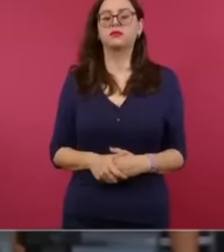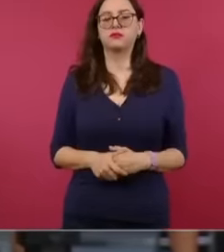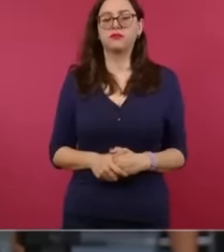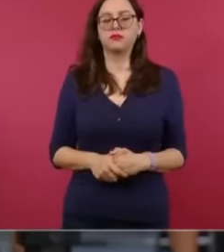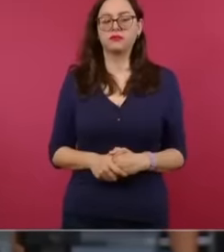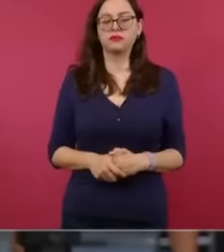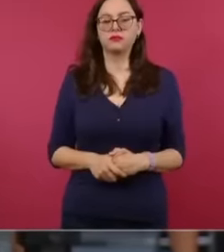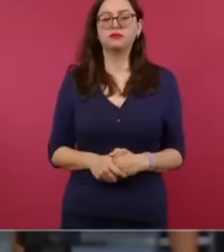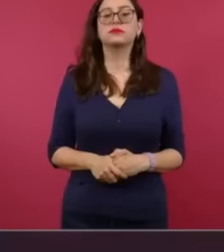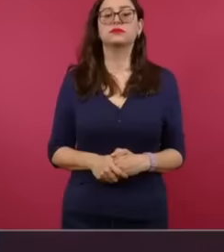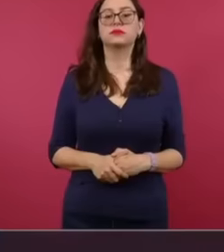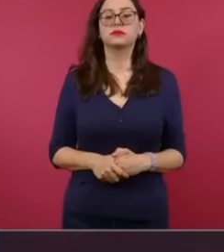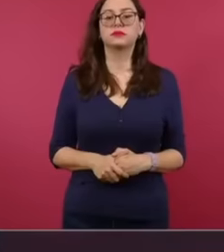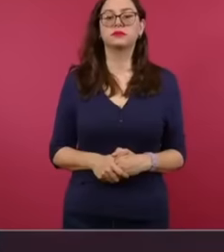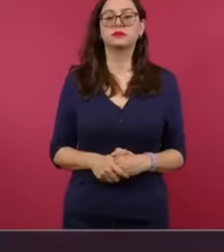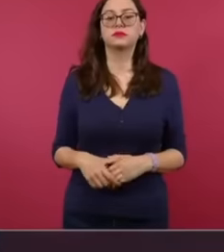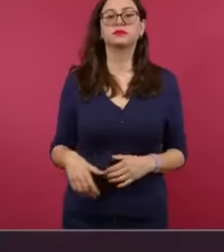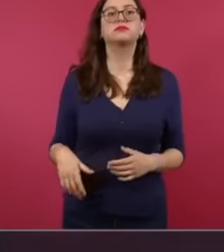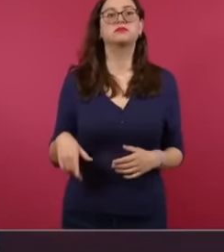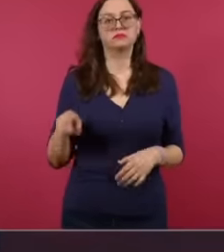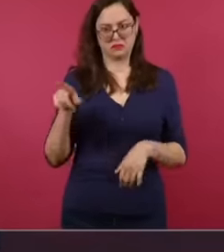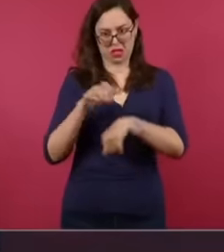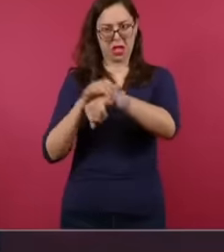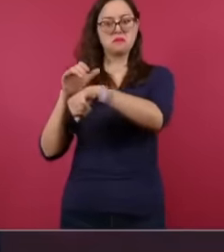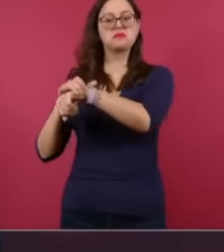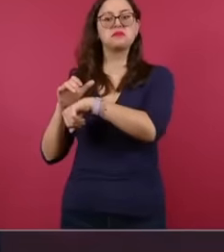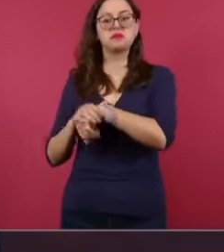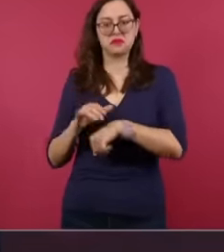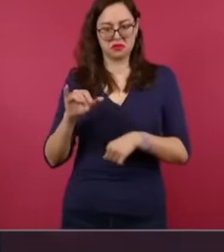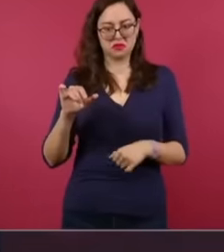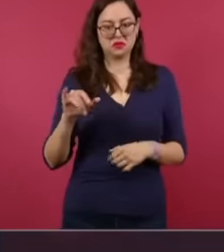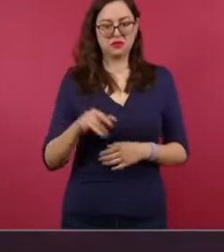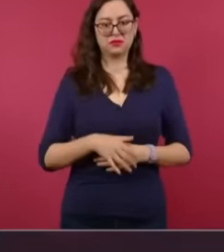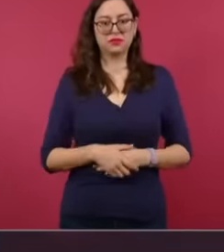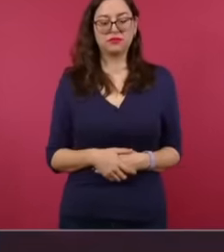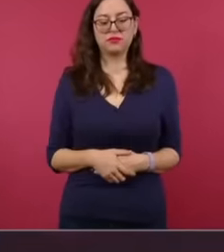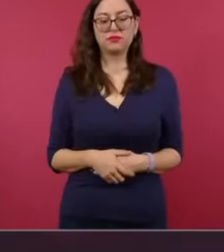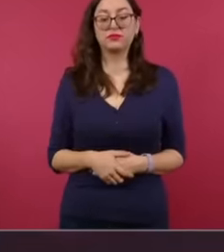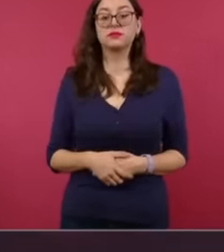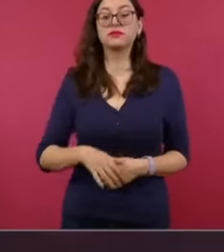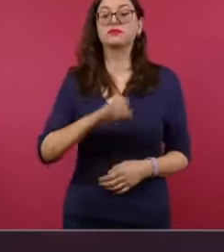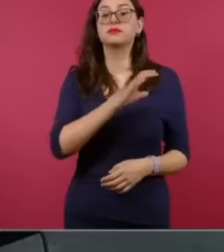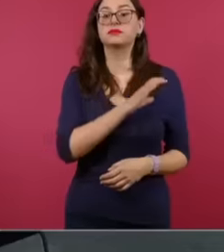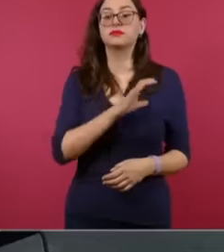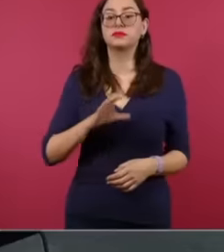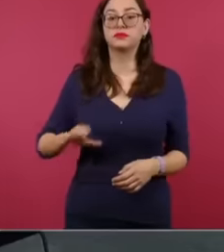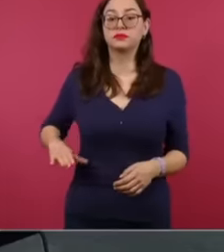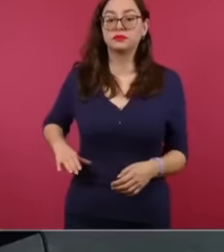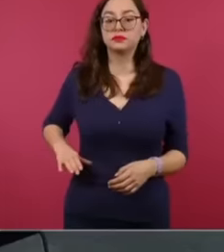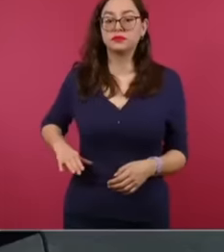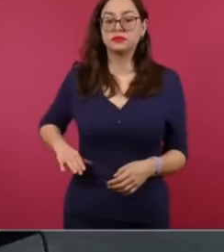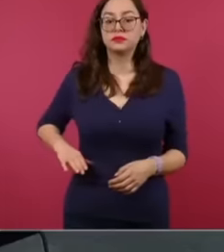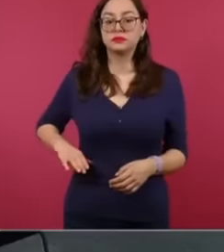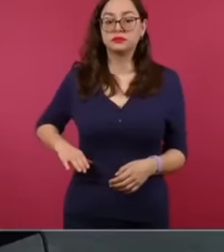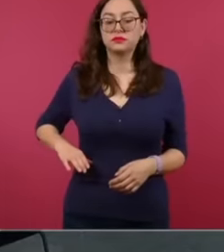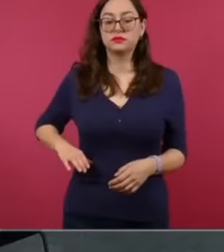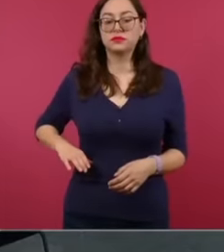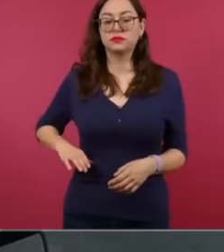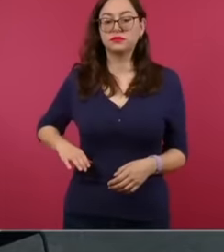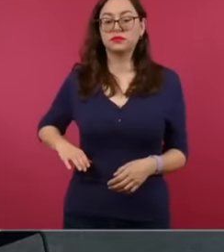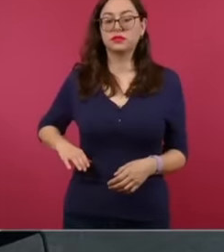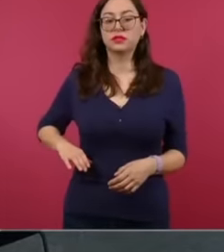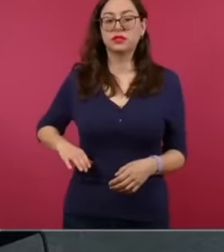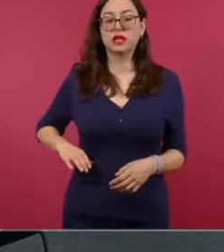sí. Los candidatos… Sergio Gutiérrez Luna, ¿dónde está? Los candidatos eran,